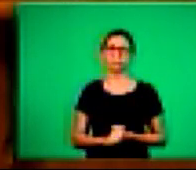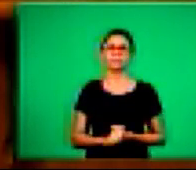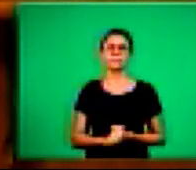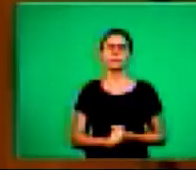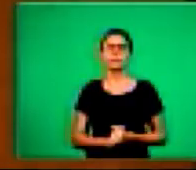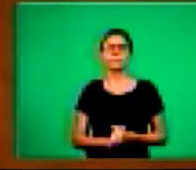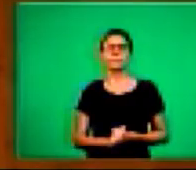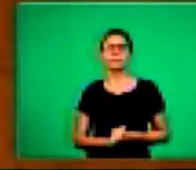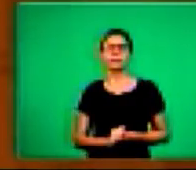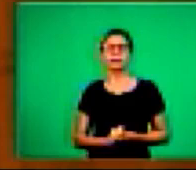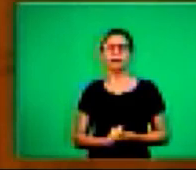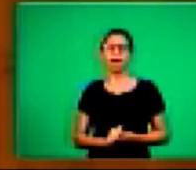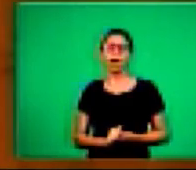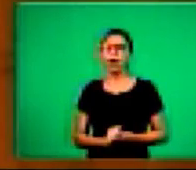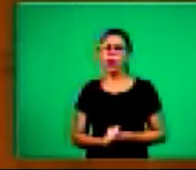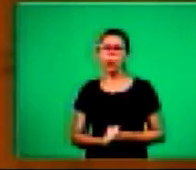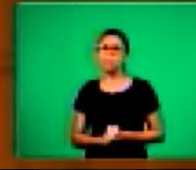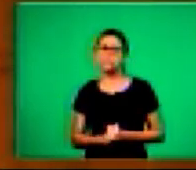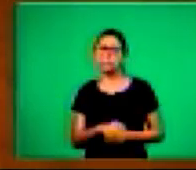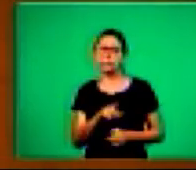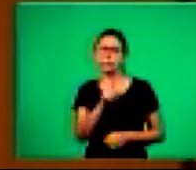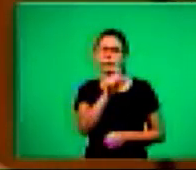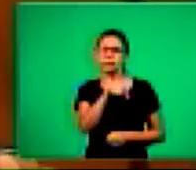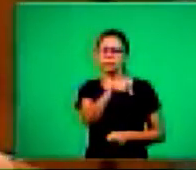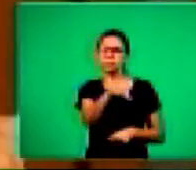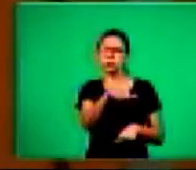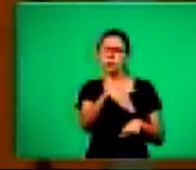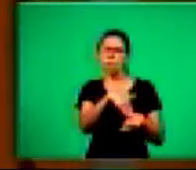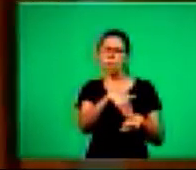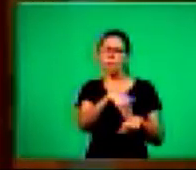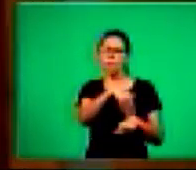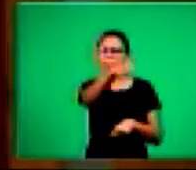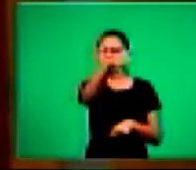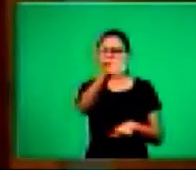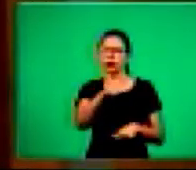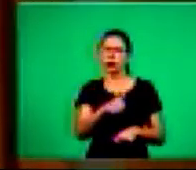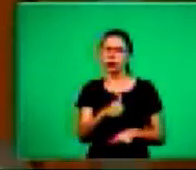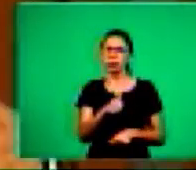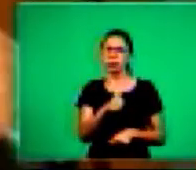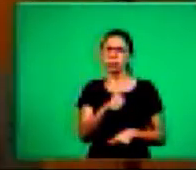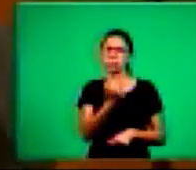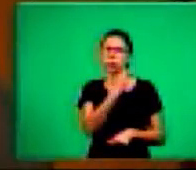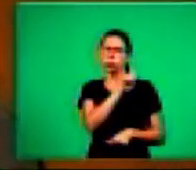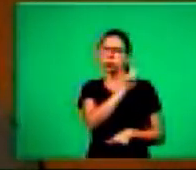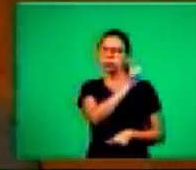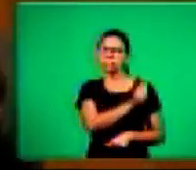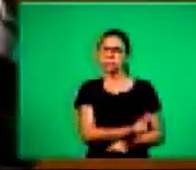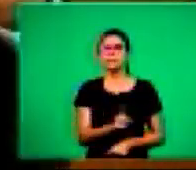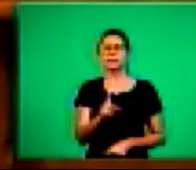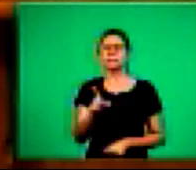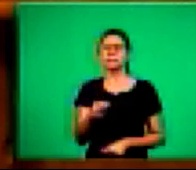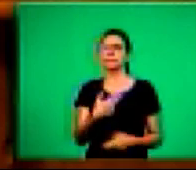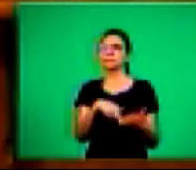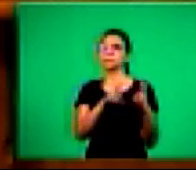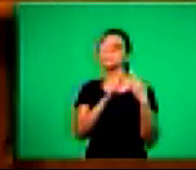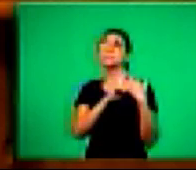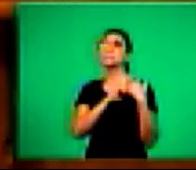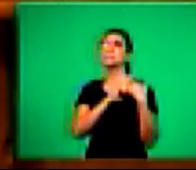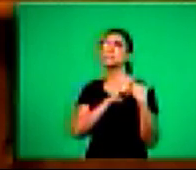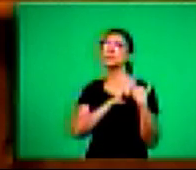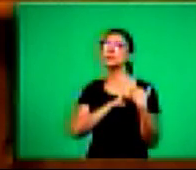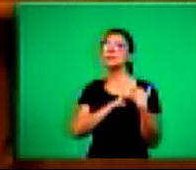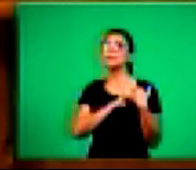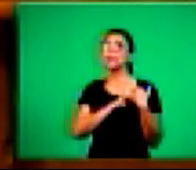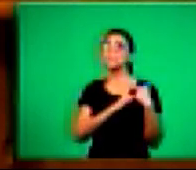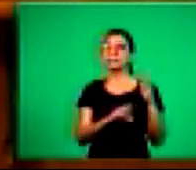observen no es mejor de los que están a su alrededor no es mejor él es más responsable porque él tiene que estar identificado entonces